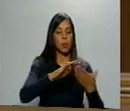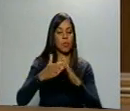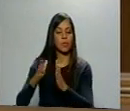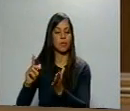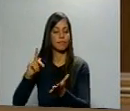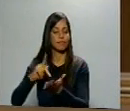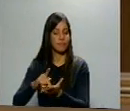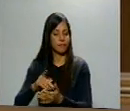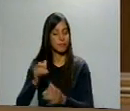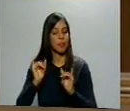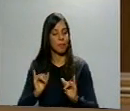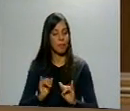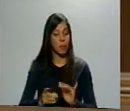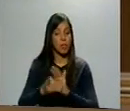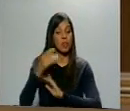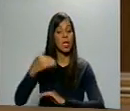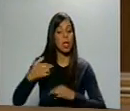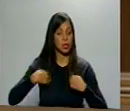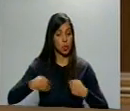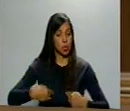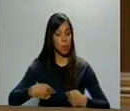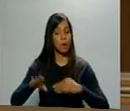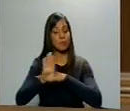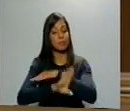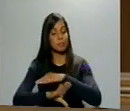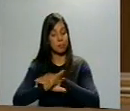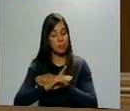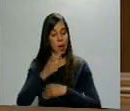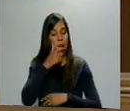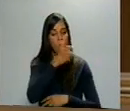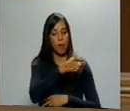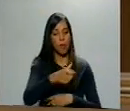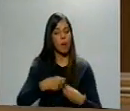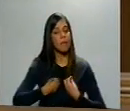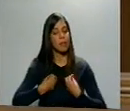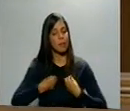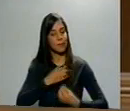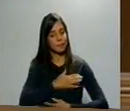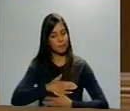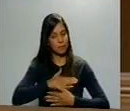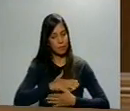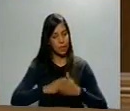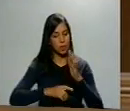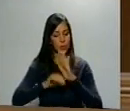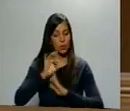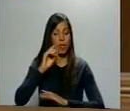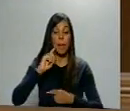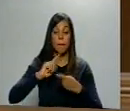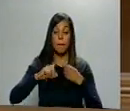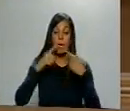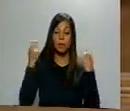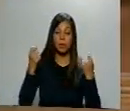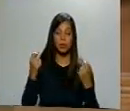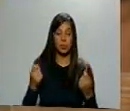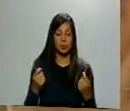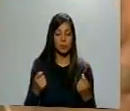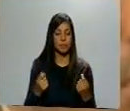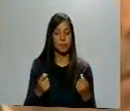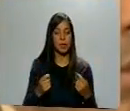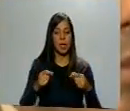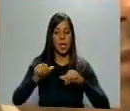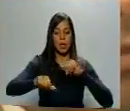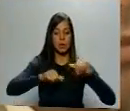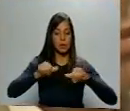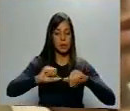la preeminencia de los derechos humanos y el máximo bienestar social del pueblo venezolano, decreta: primero, se suprime y ordena